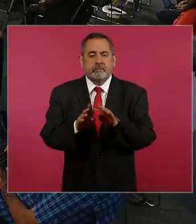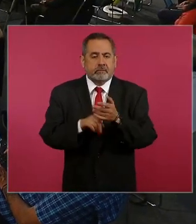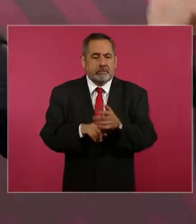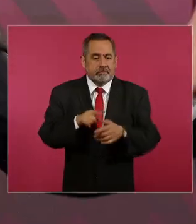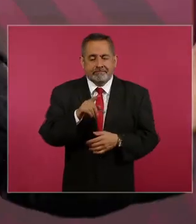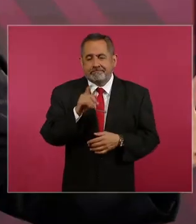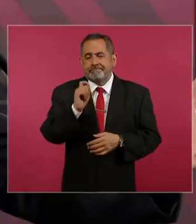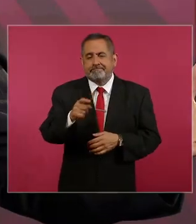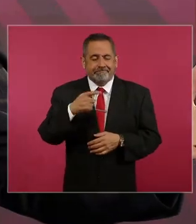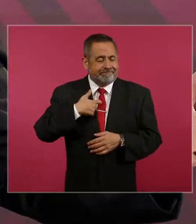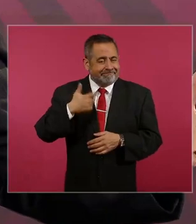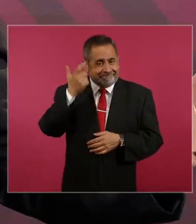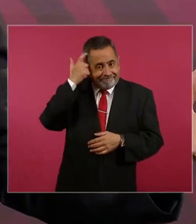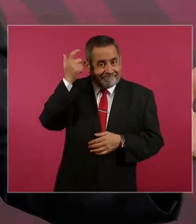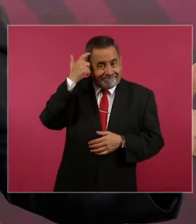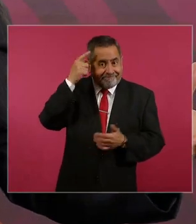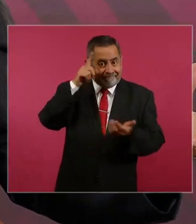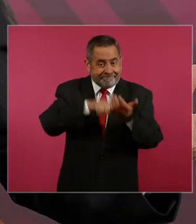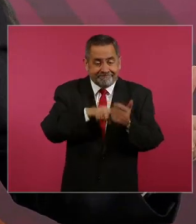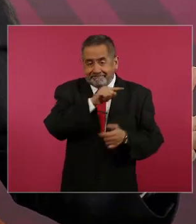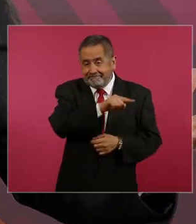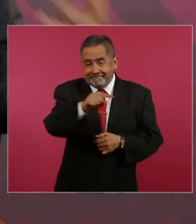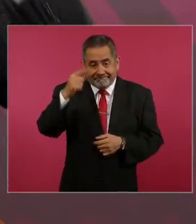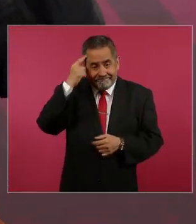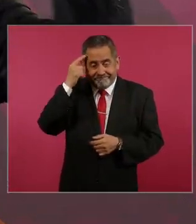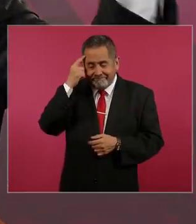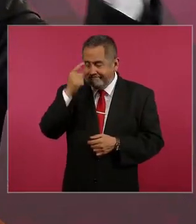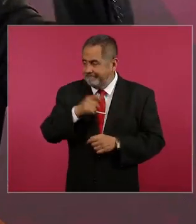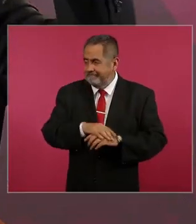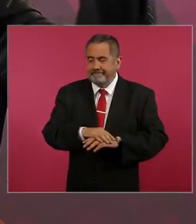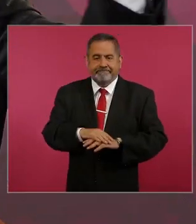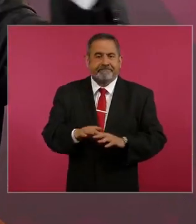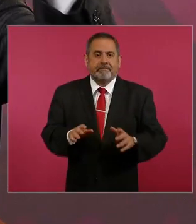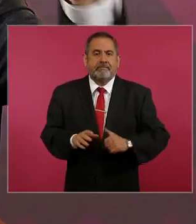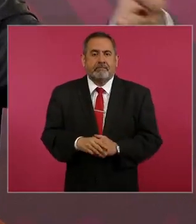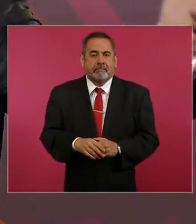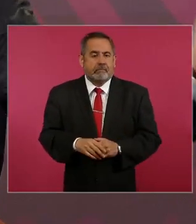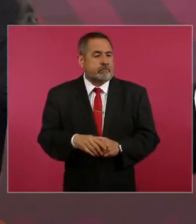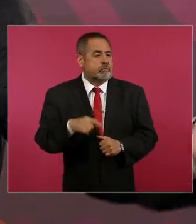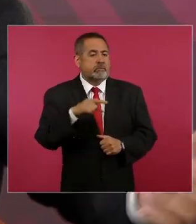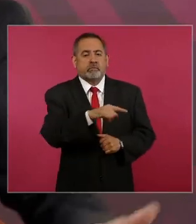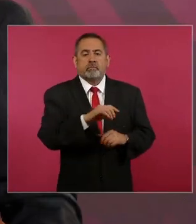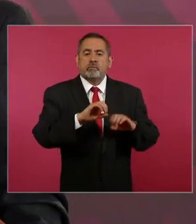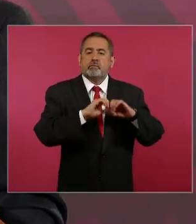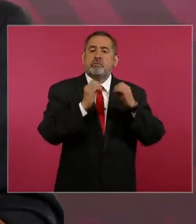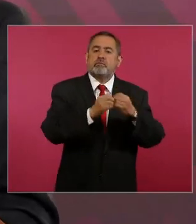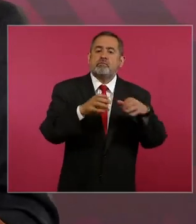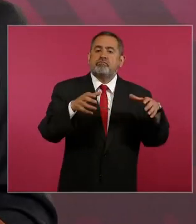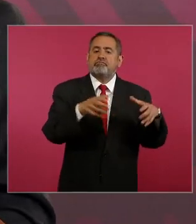mentalidad de las organizaciones